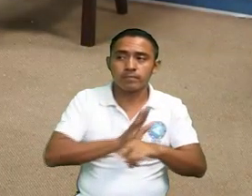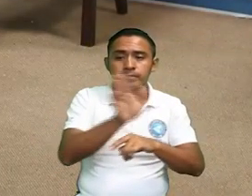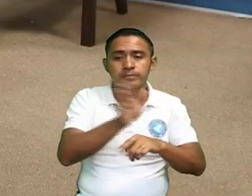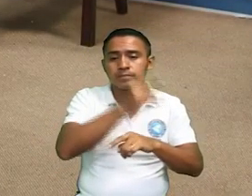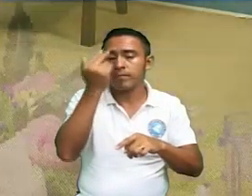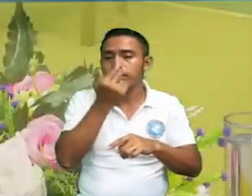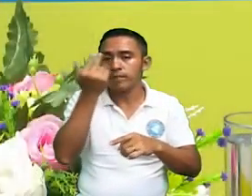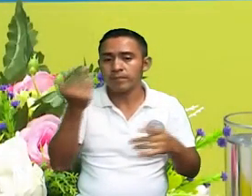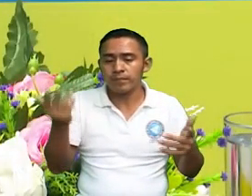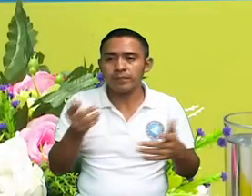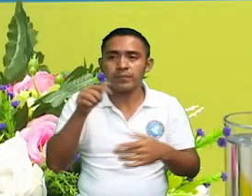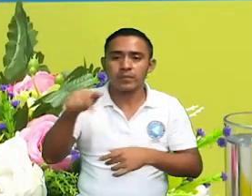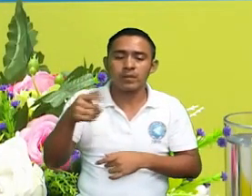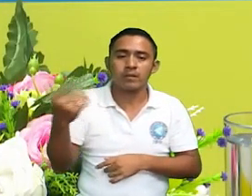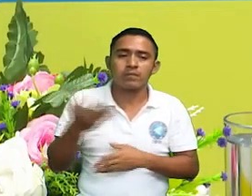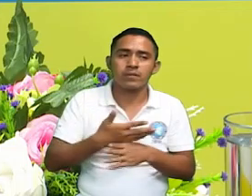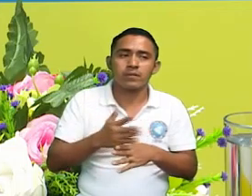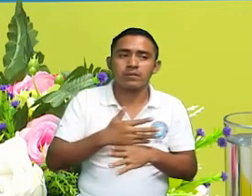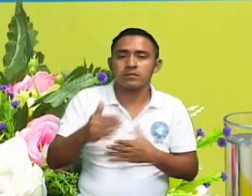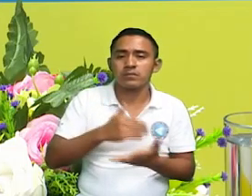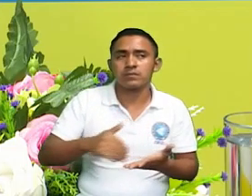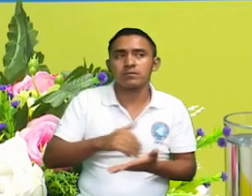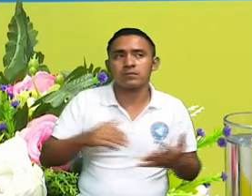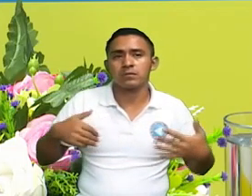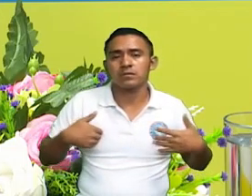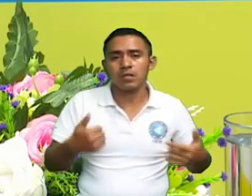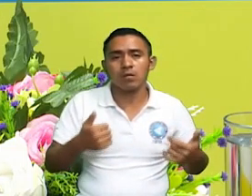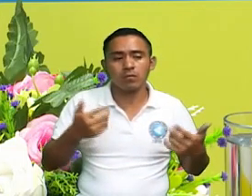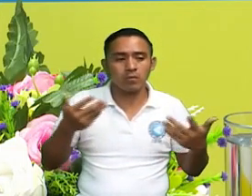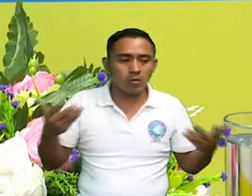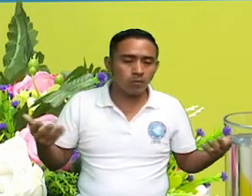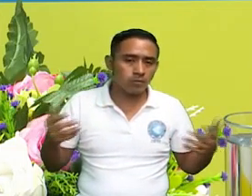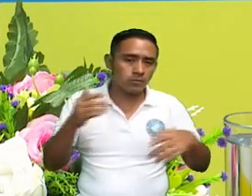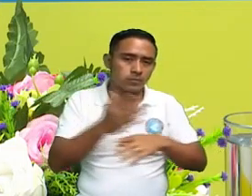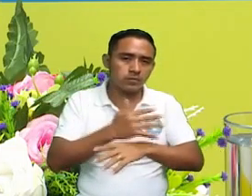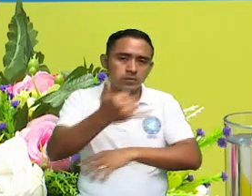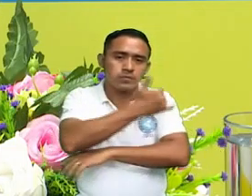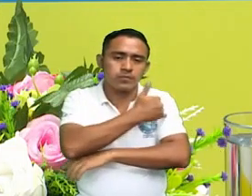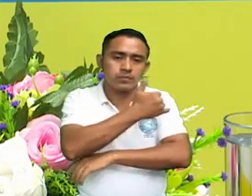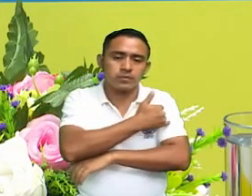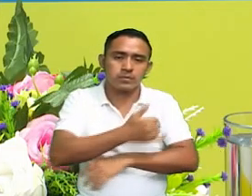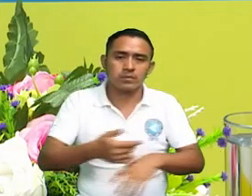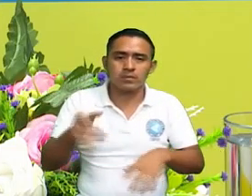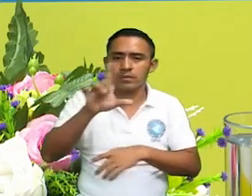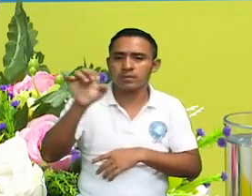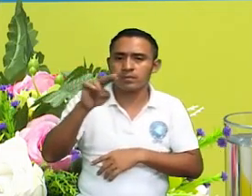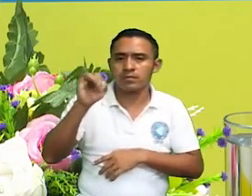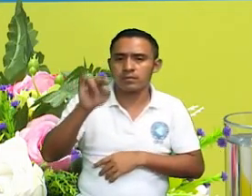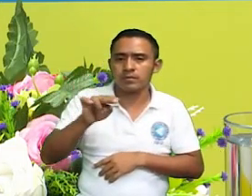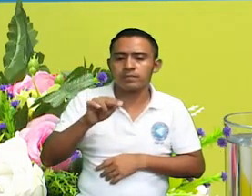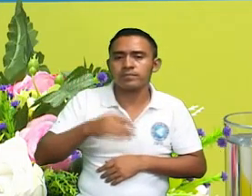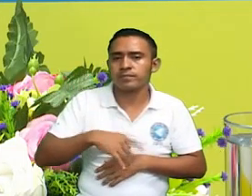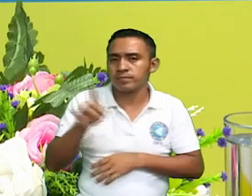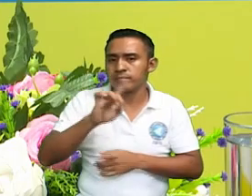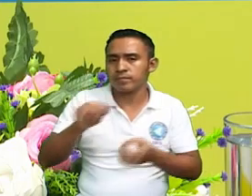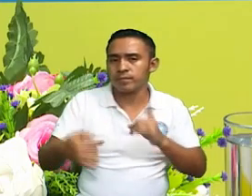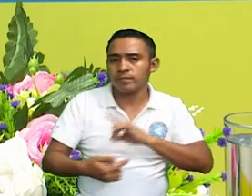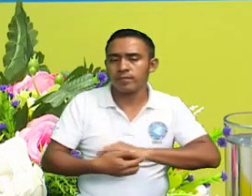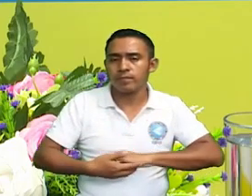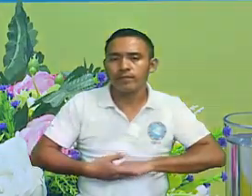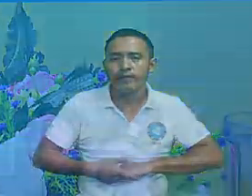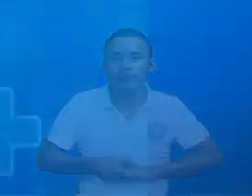consultas externas de las unidades de salud del país y por supuesto de los hospitales, así como el Lenín Fonseca. No le cambie que ya